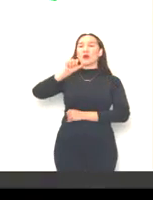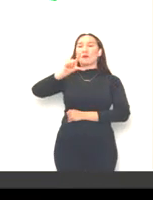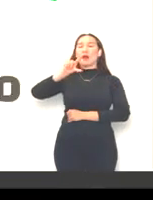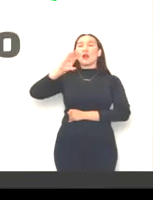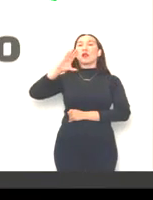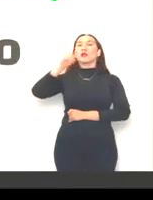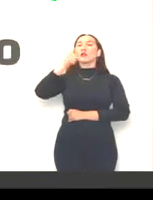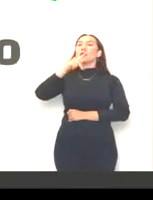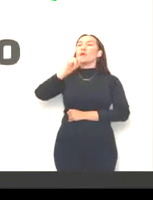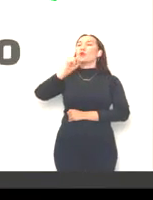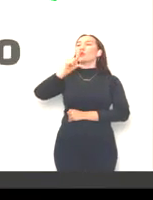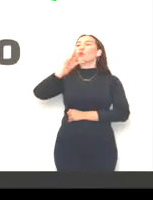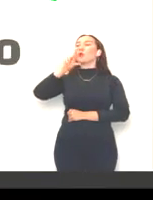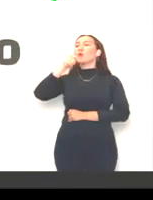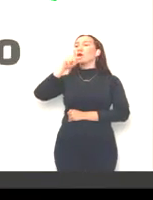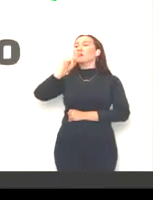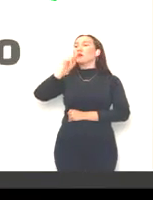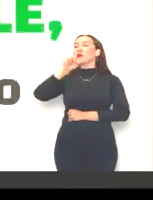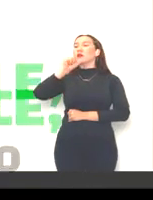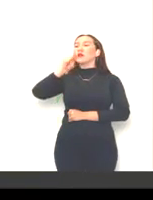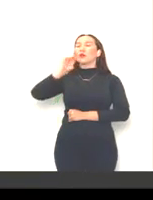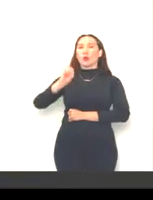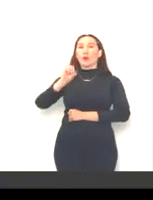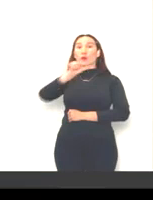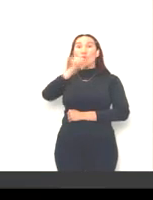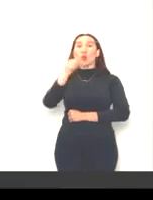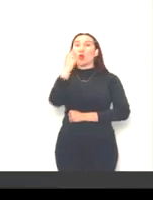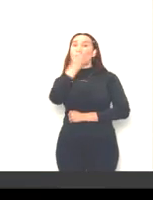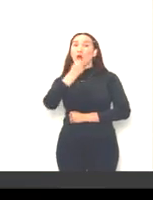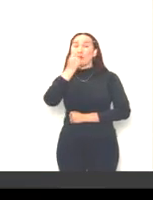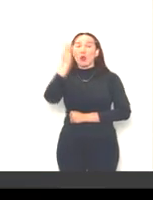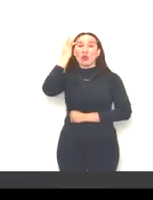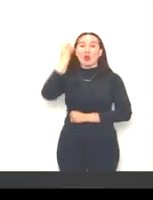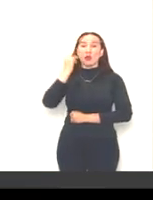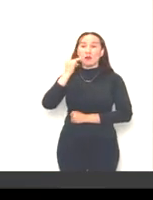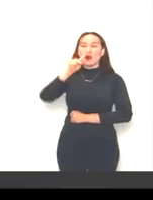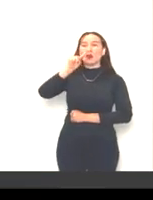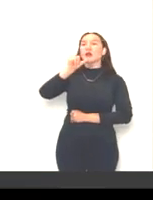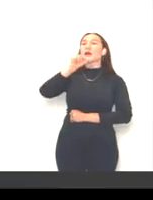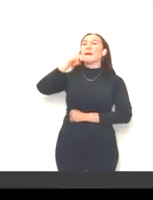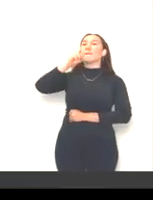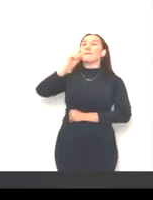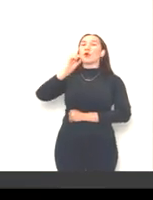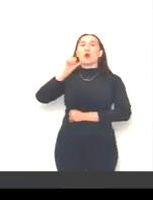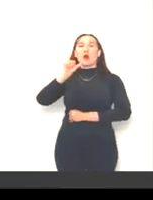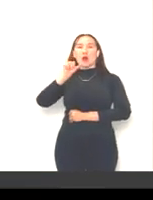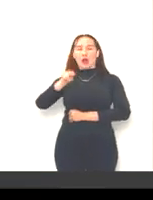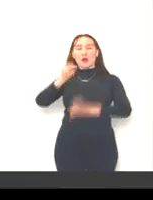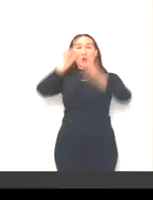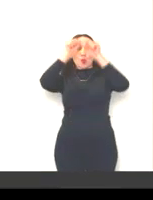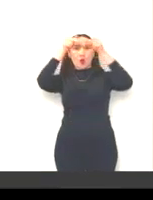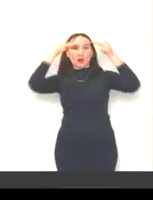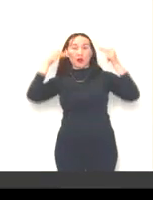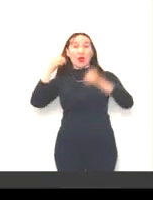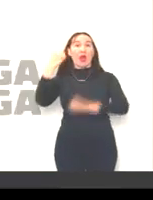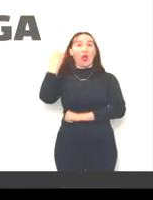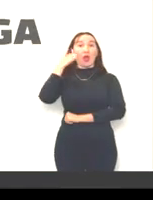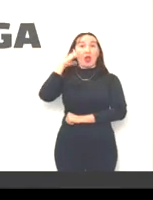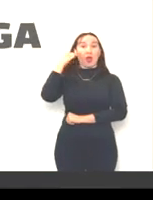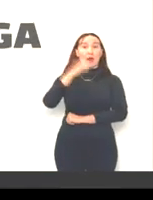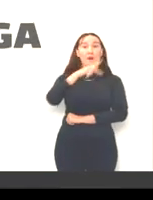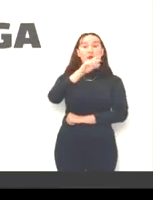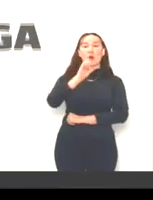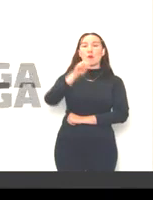Tamazunchale, Tamán y Chapulhuacanito. En Tamuín, Santa María Tampoán y Los Huastecos. En Ébano